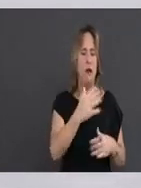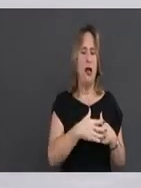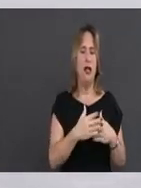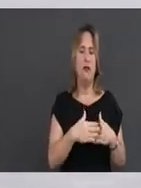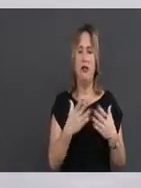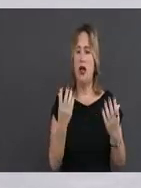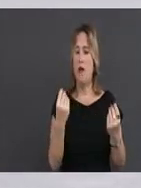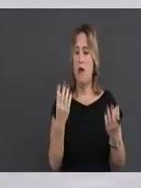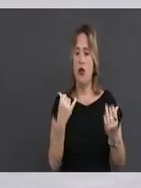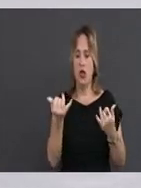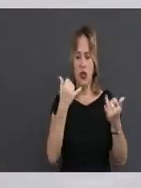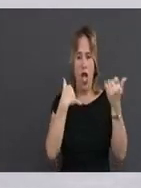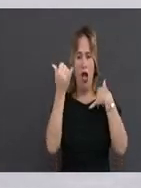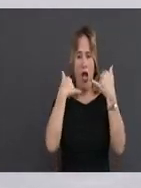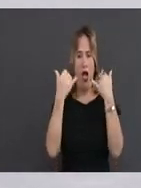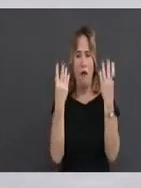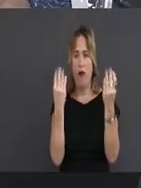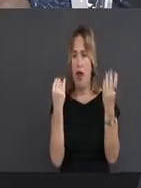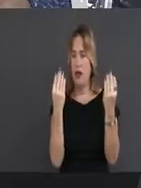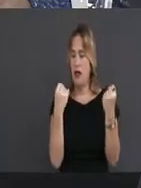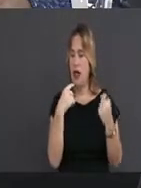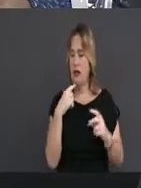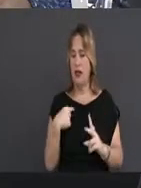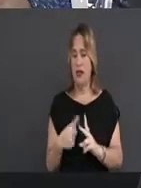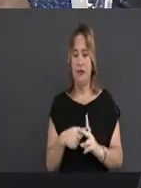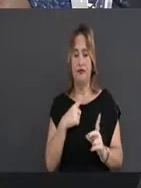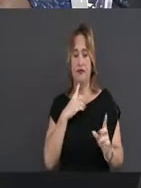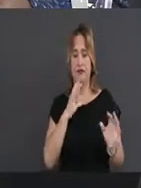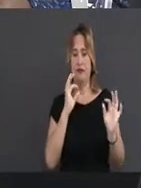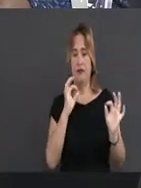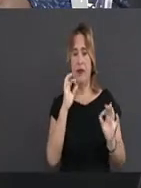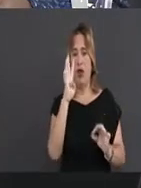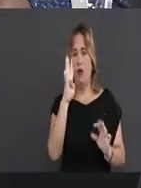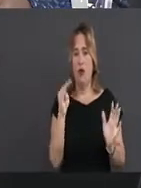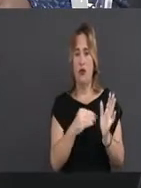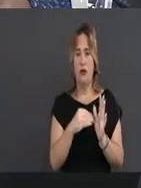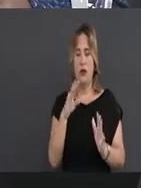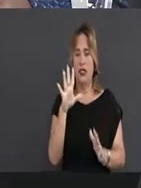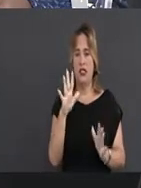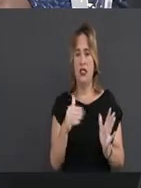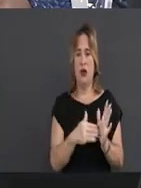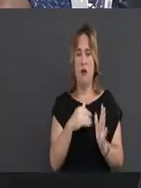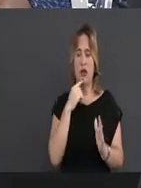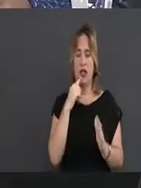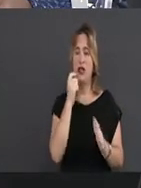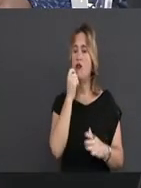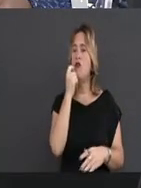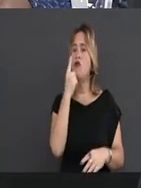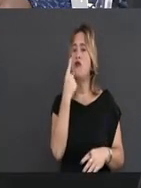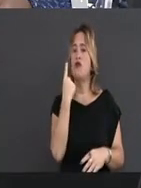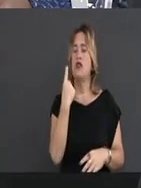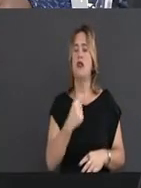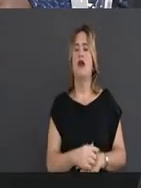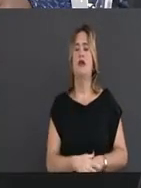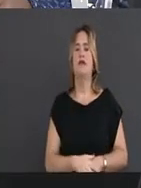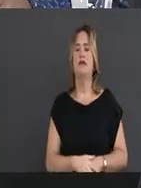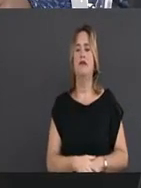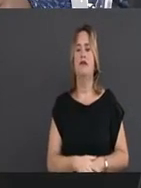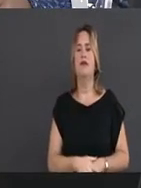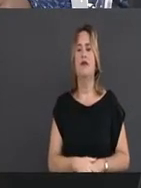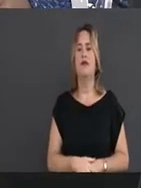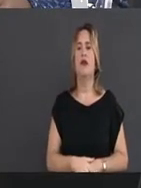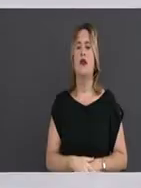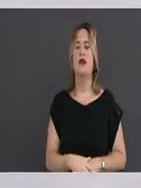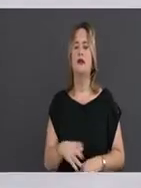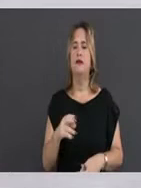son muchas las llamadas que entran, alrededor de 4.000, 5.000 llamadas. ¿En el día? En 24 horas, sí. Entran